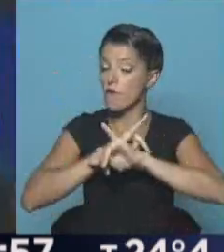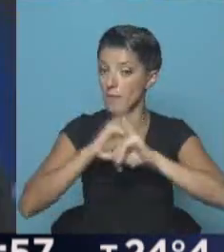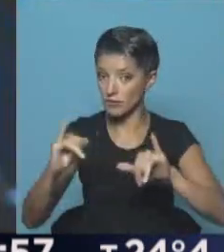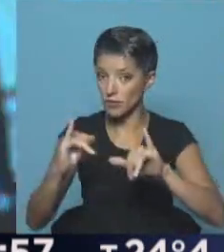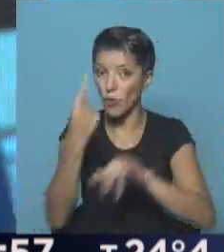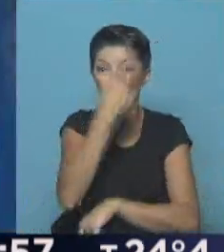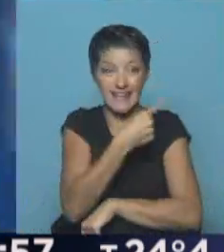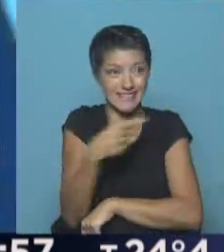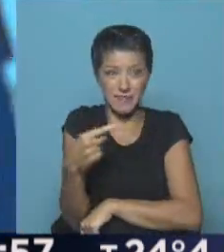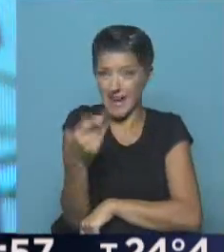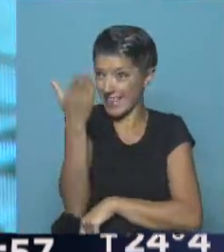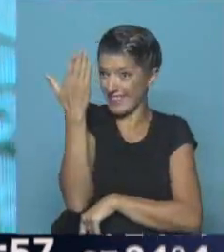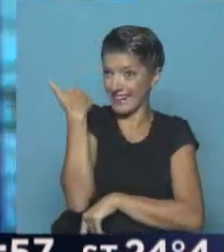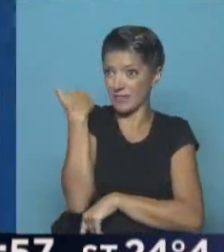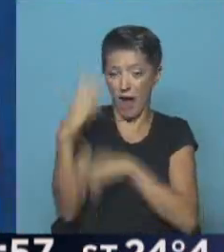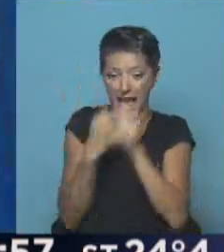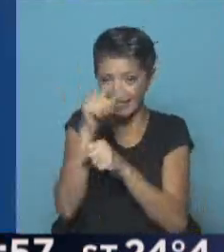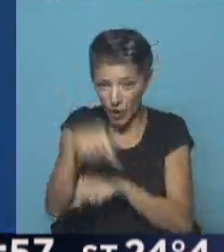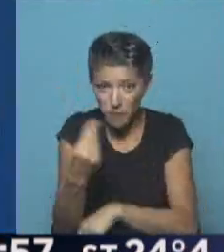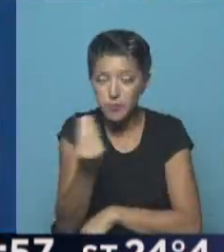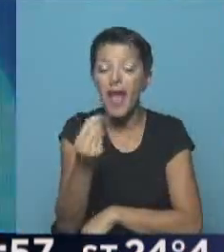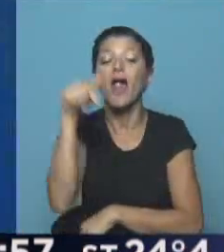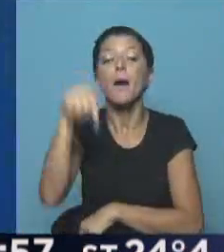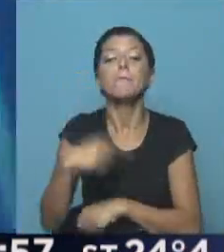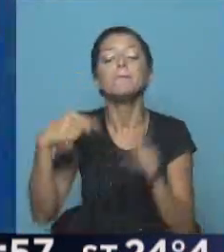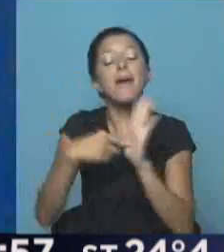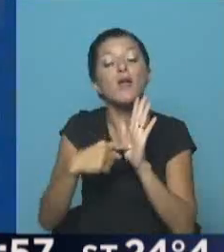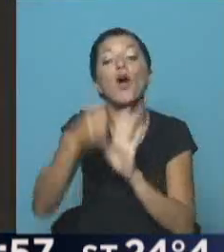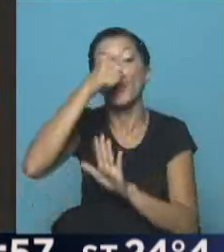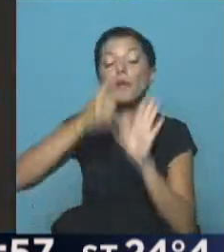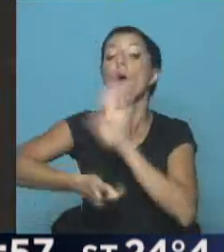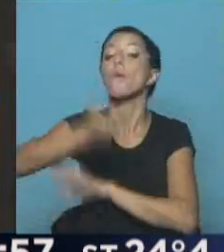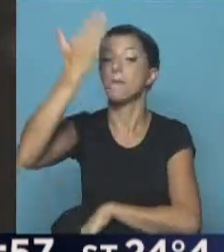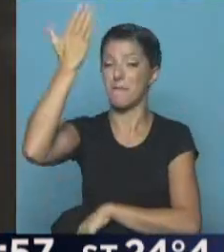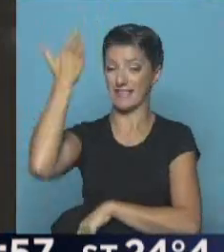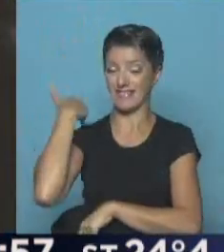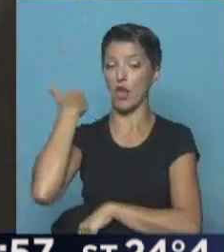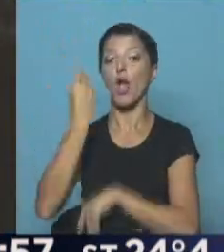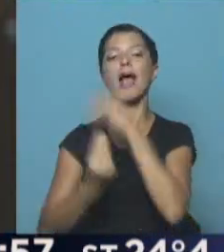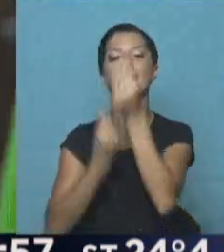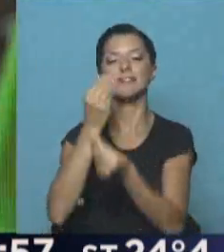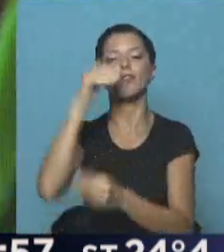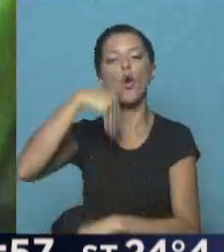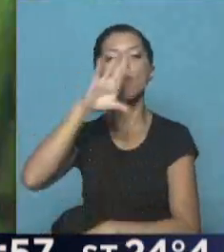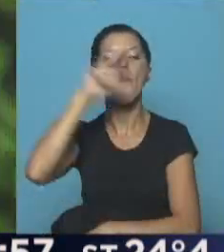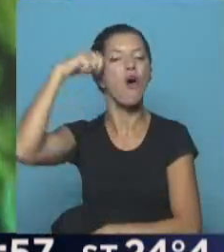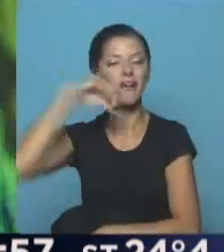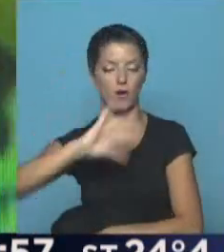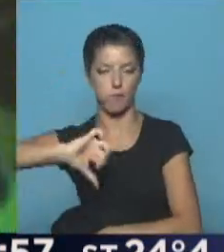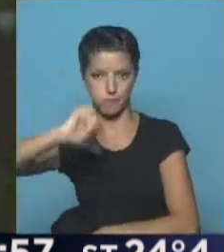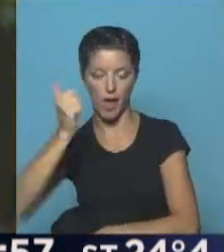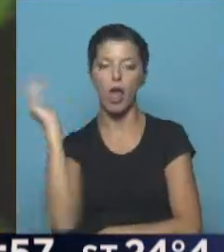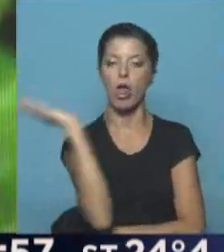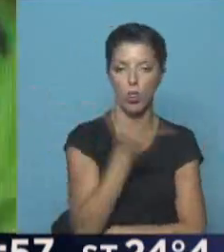pasó apenas una semana y parece que hubiera pasado mucho más, pero el domingo pasado finalmente el candidato oficialista Lenín Moreno se impuso al candidato